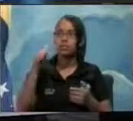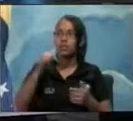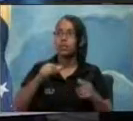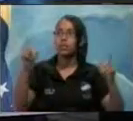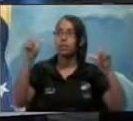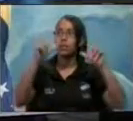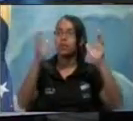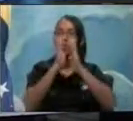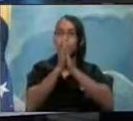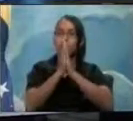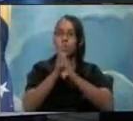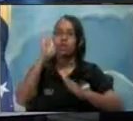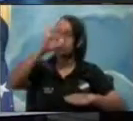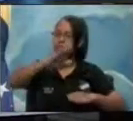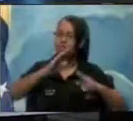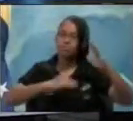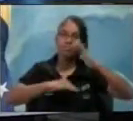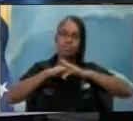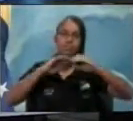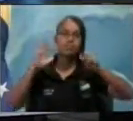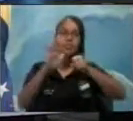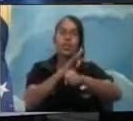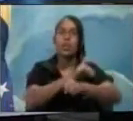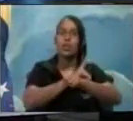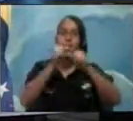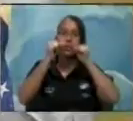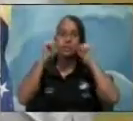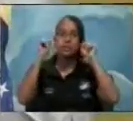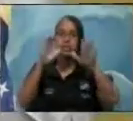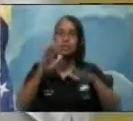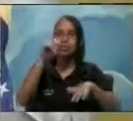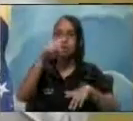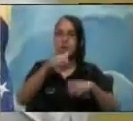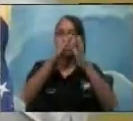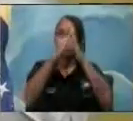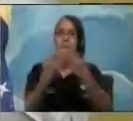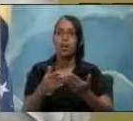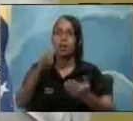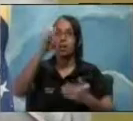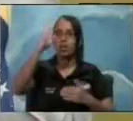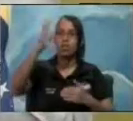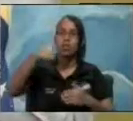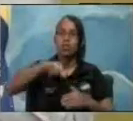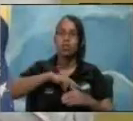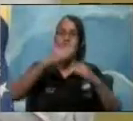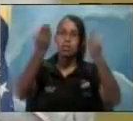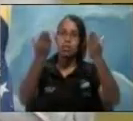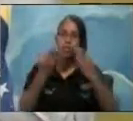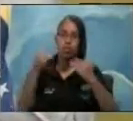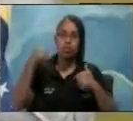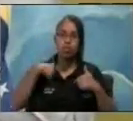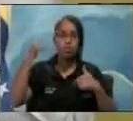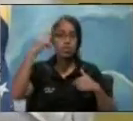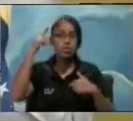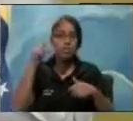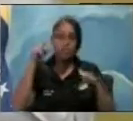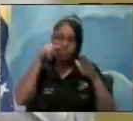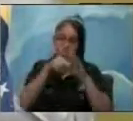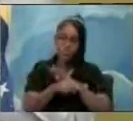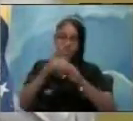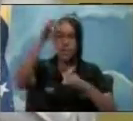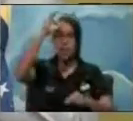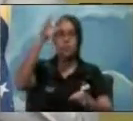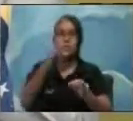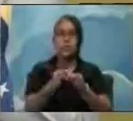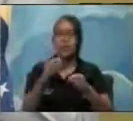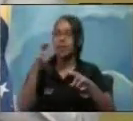Matutino, esto está lleno de bendición, papá, en estos matutinos, esta palabra que Dios nos está dando, yo sé que le está inyectando fe al